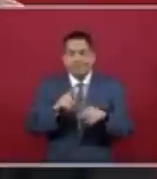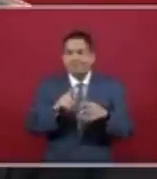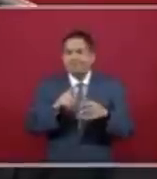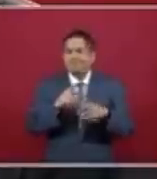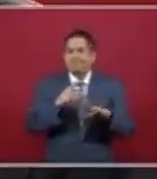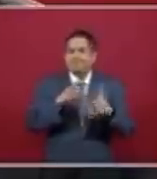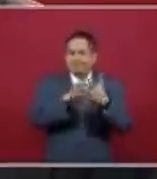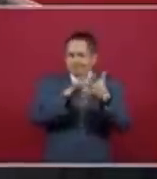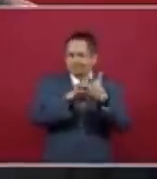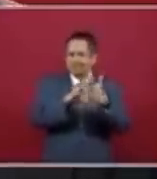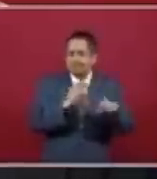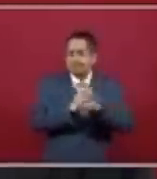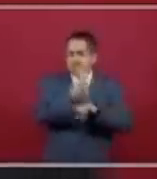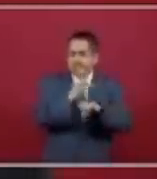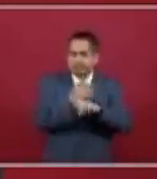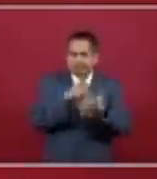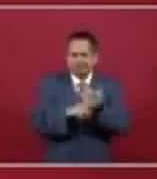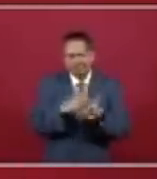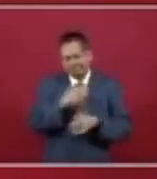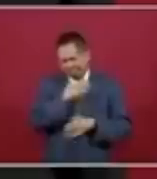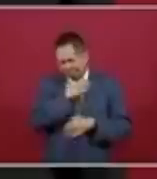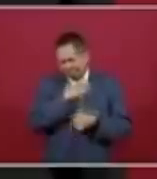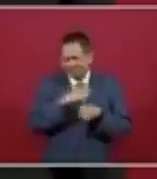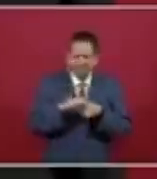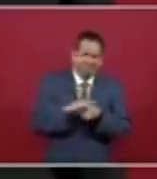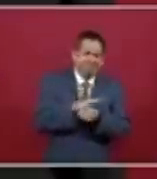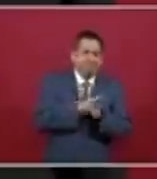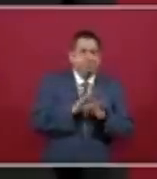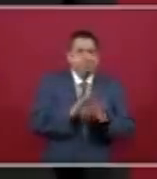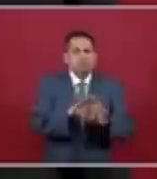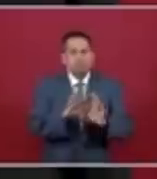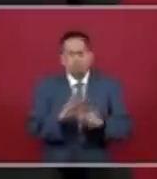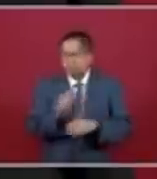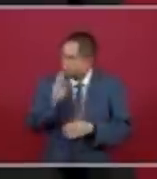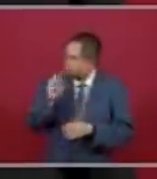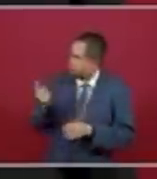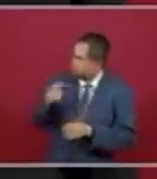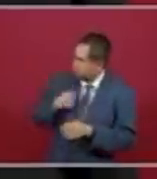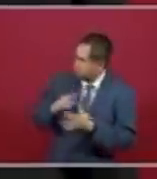hacinamiento. Me gustaría que informaras